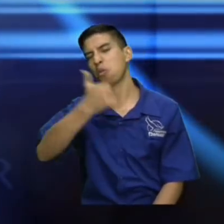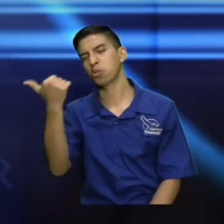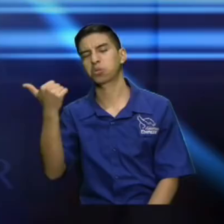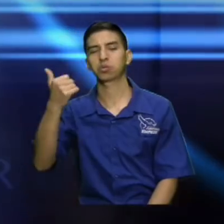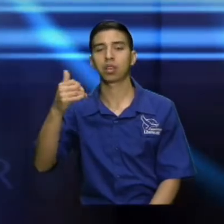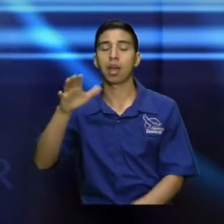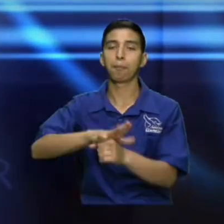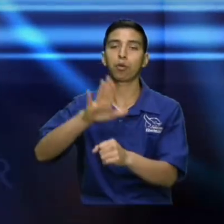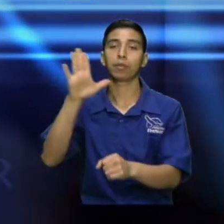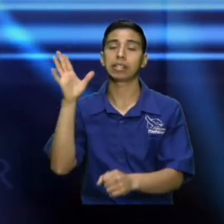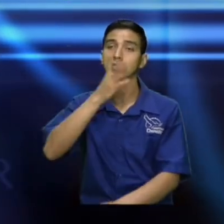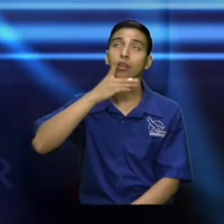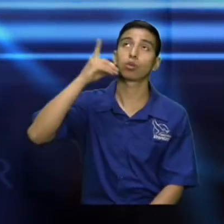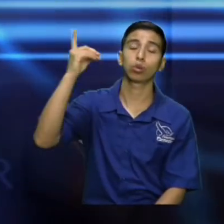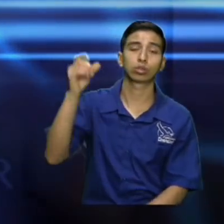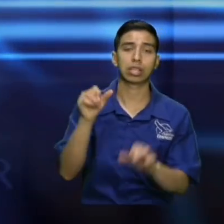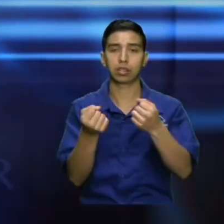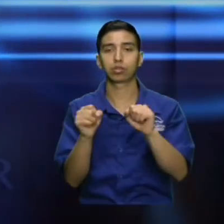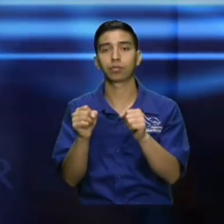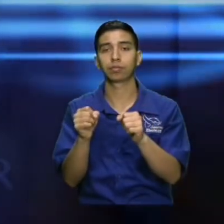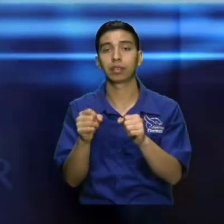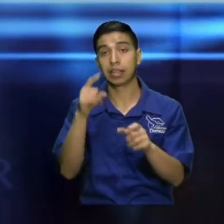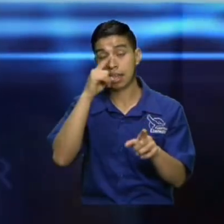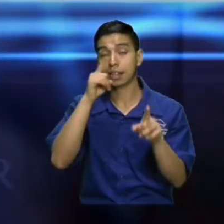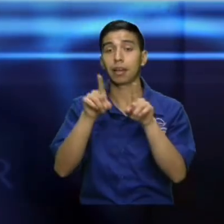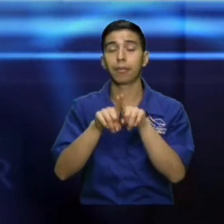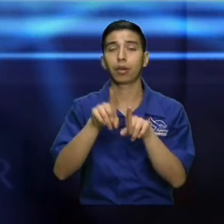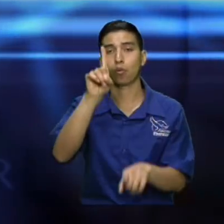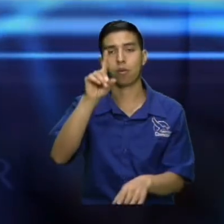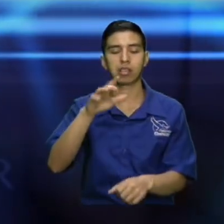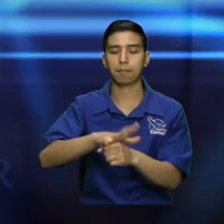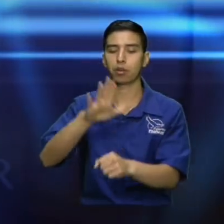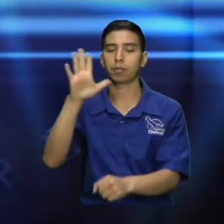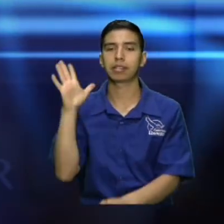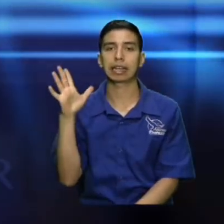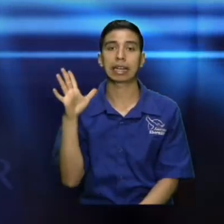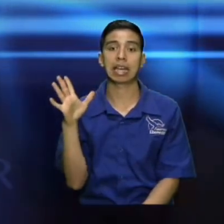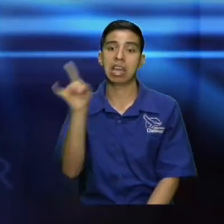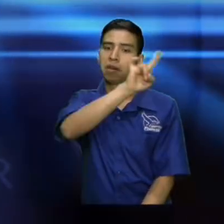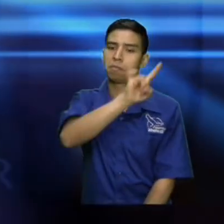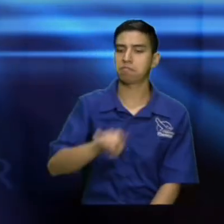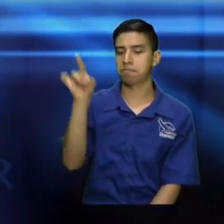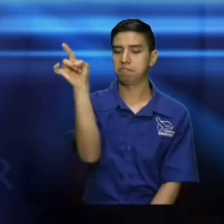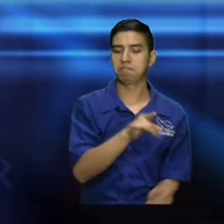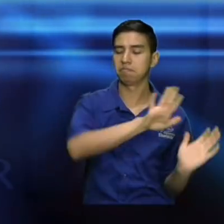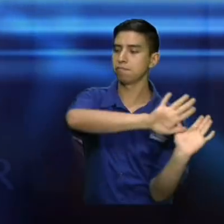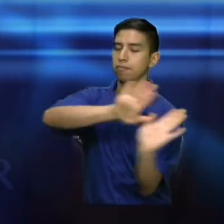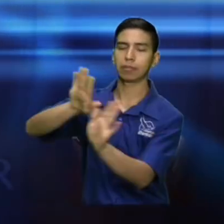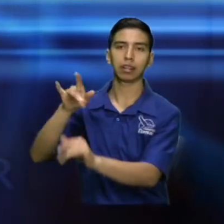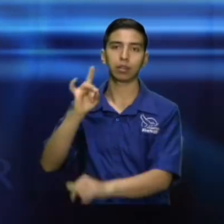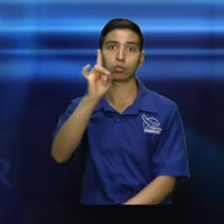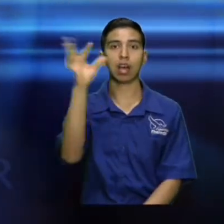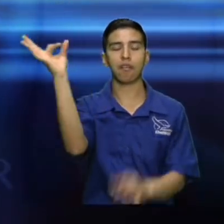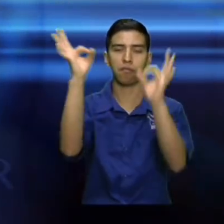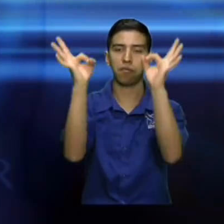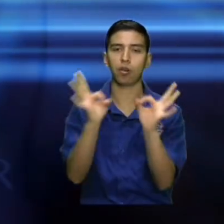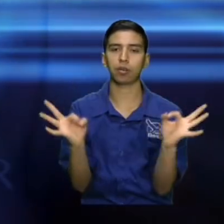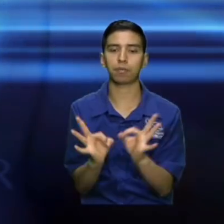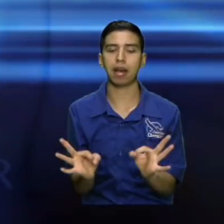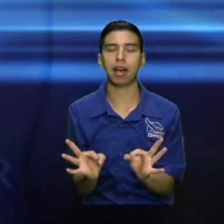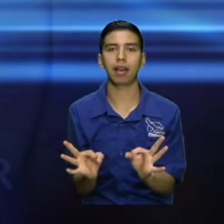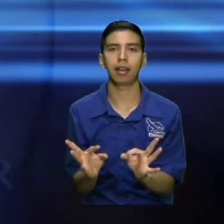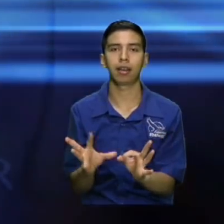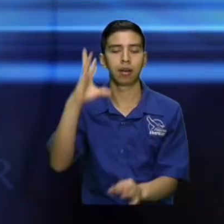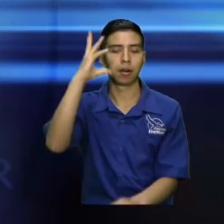Señor hizo, y hubo también uno que fue anulado de alguna manera porque